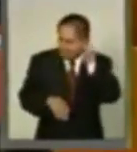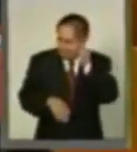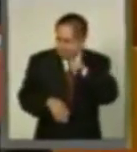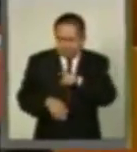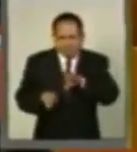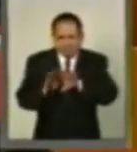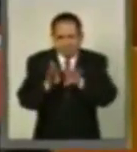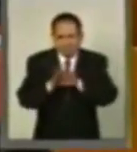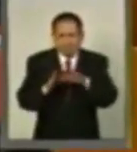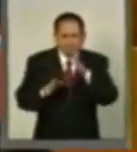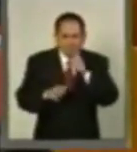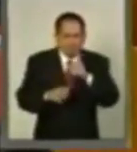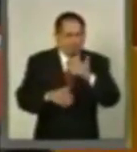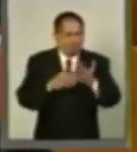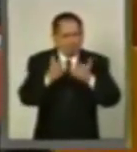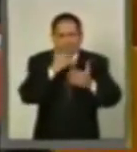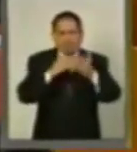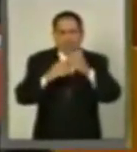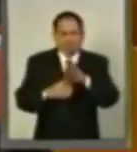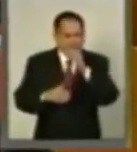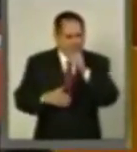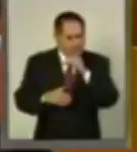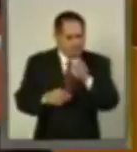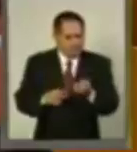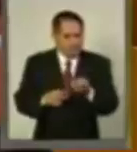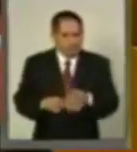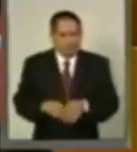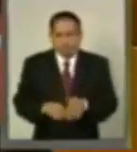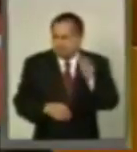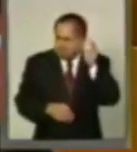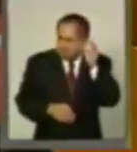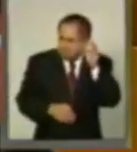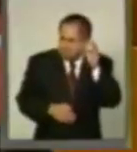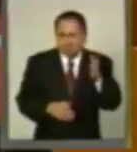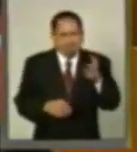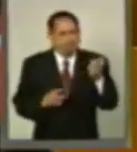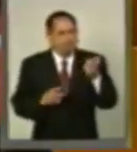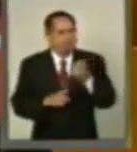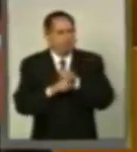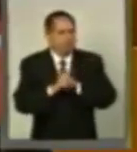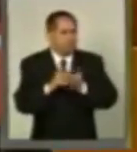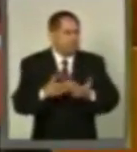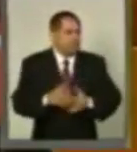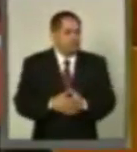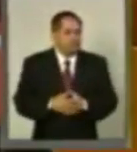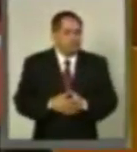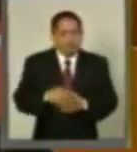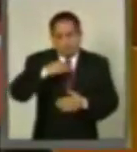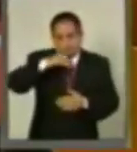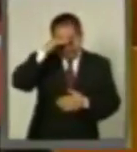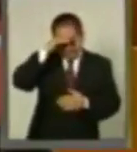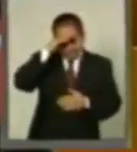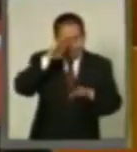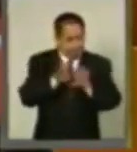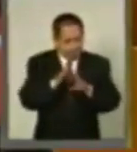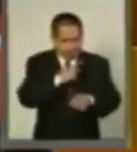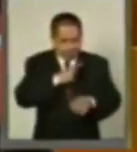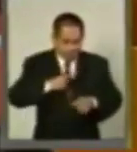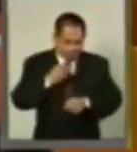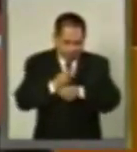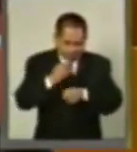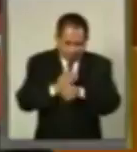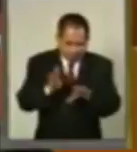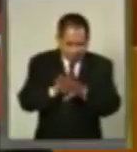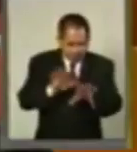de pleno desarrollo una vez ya establecidos en México. Consideramos que es necesario propiciar condiciones